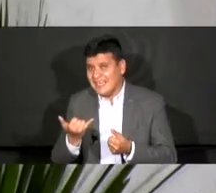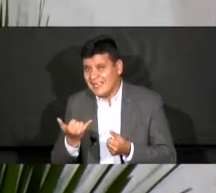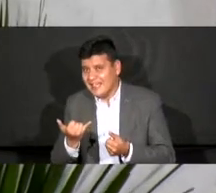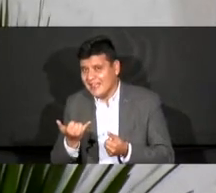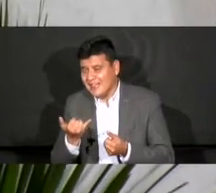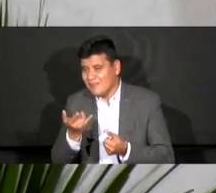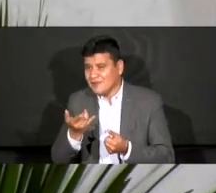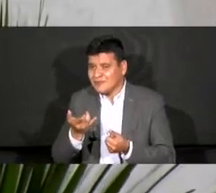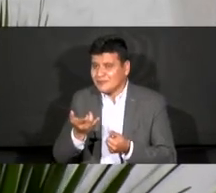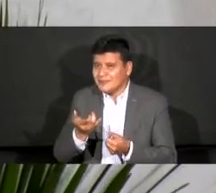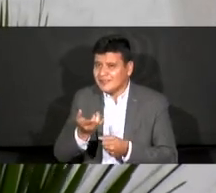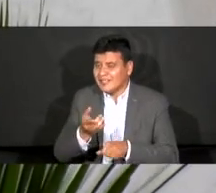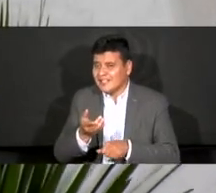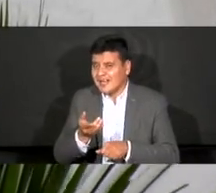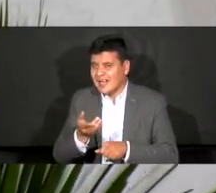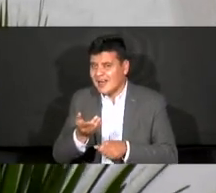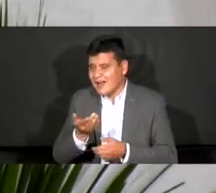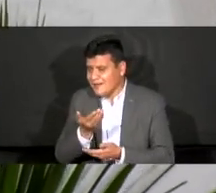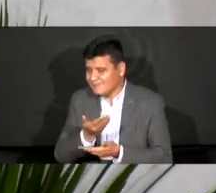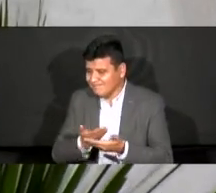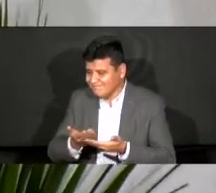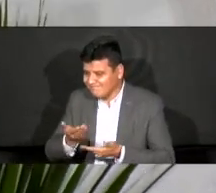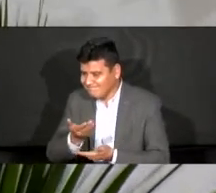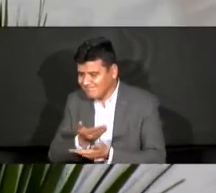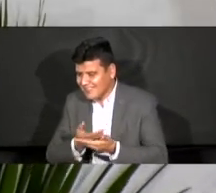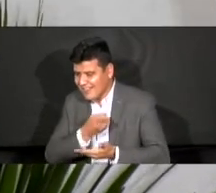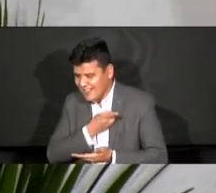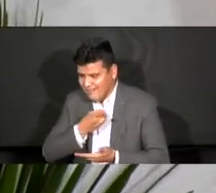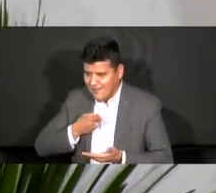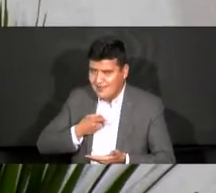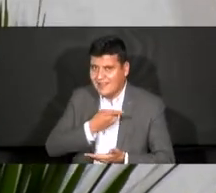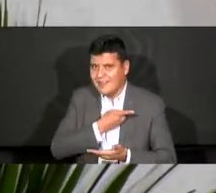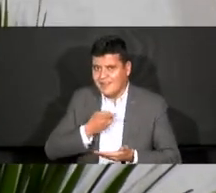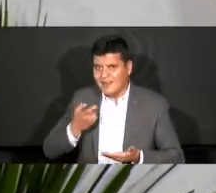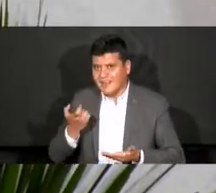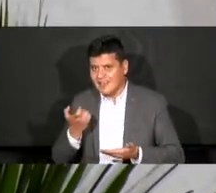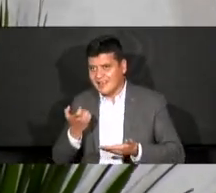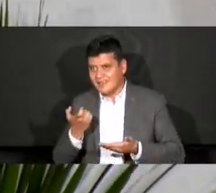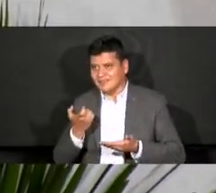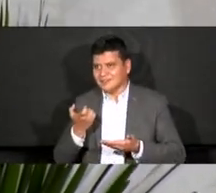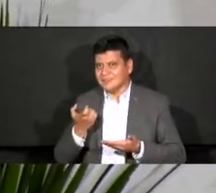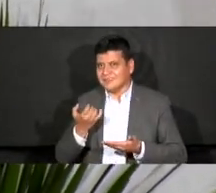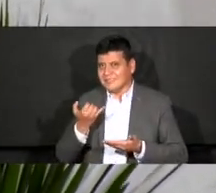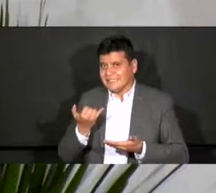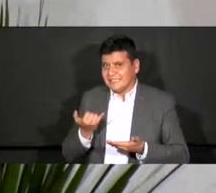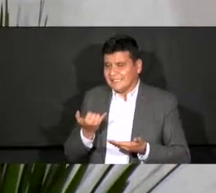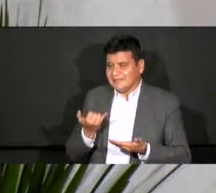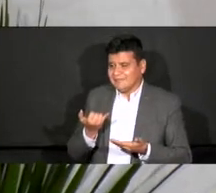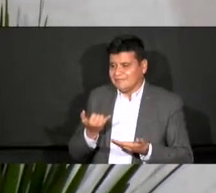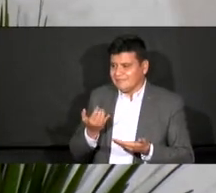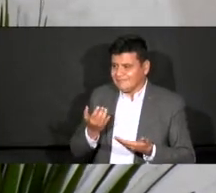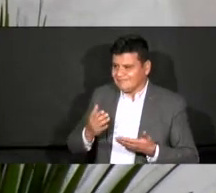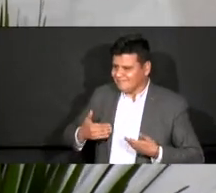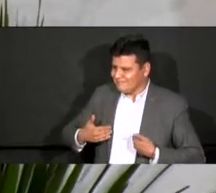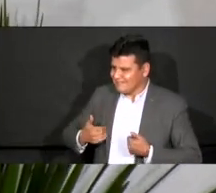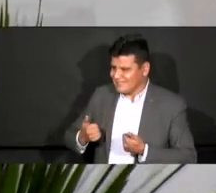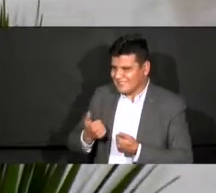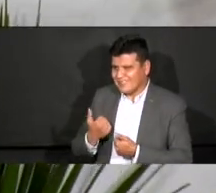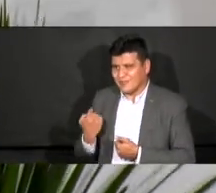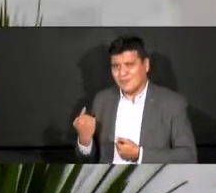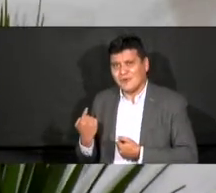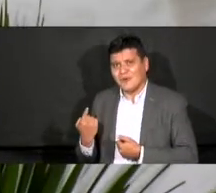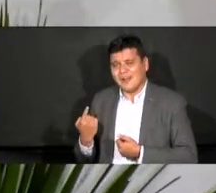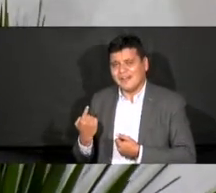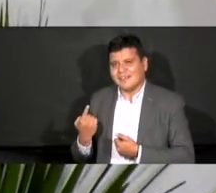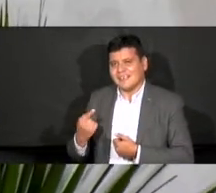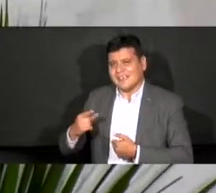Todo esto, creo, lo hizo para mantener un gran espejismo de estabilidad. Siempre nos dijo que íbamos bien, salvo la